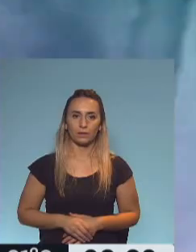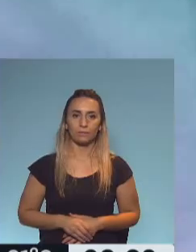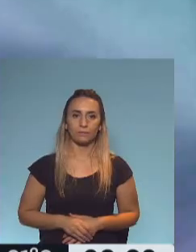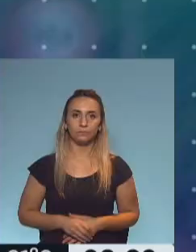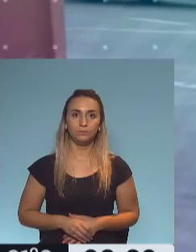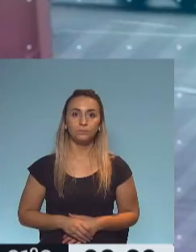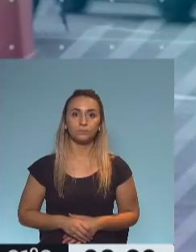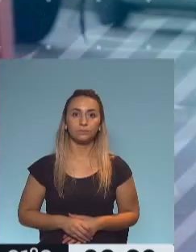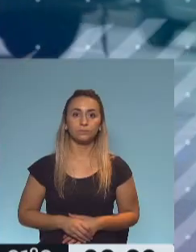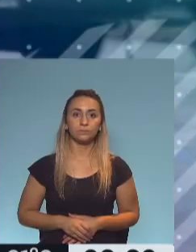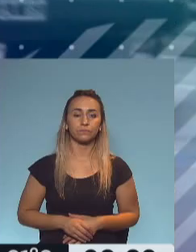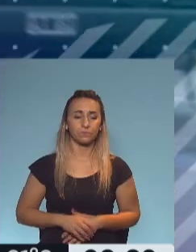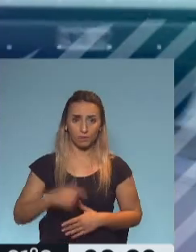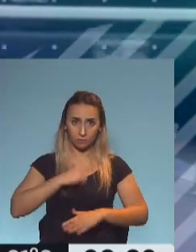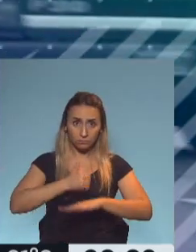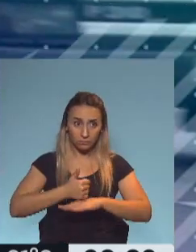Yo estoy para ayudarlos